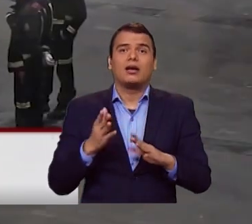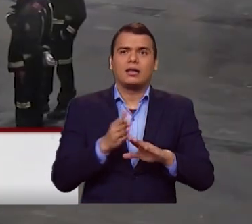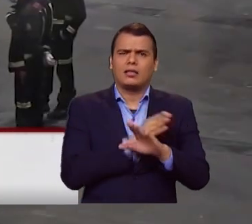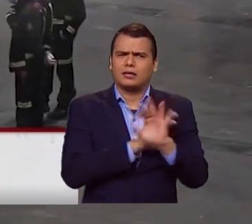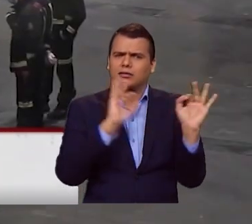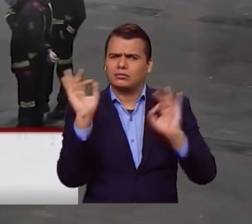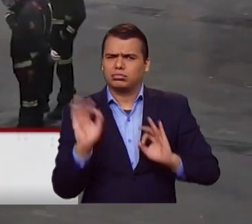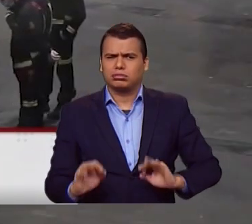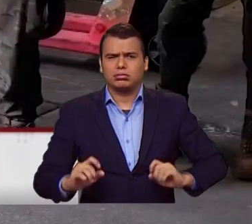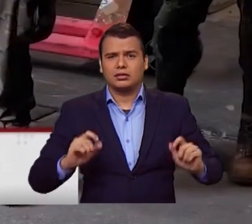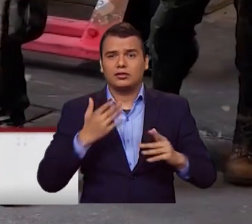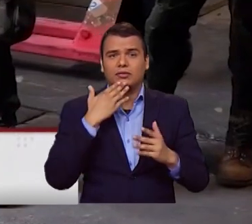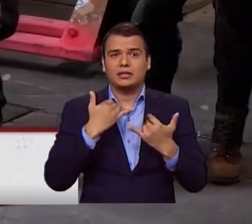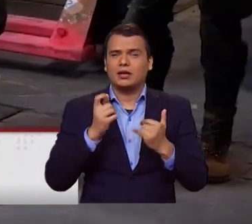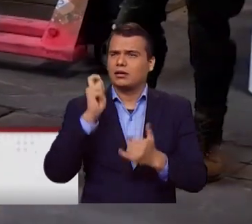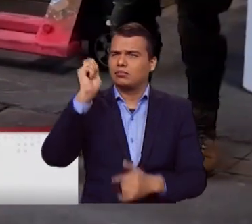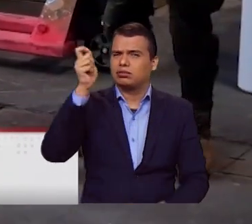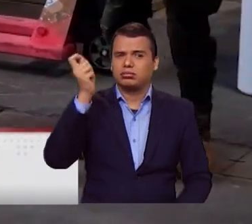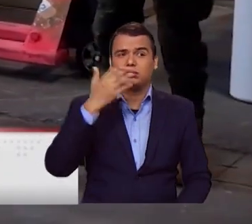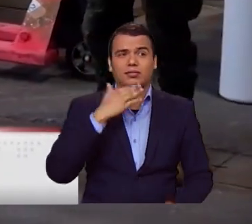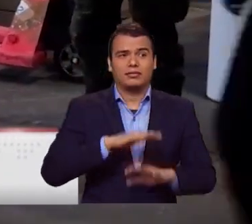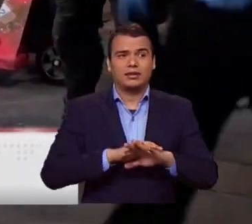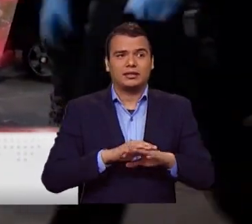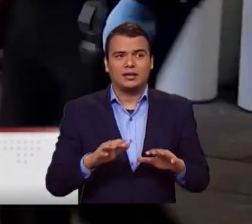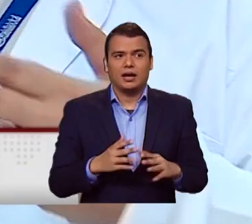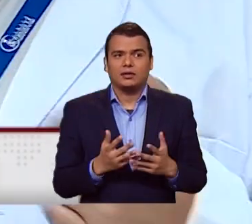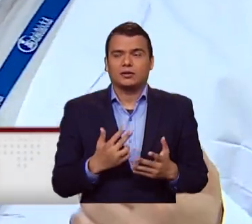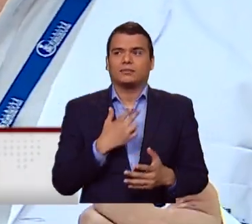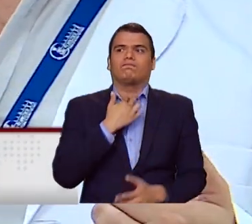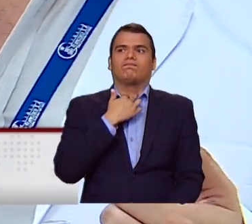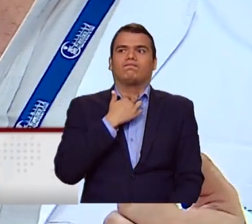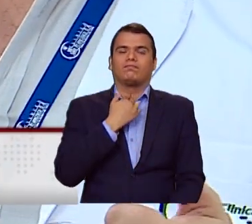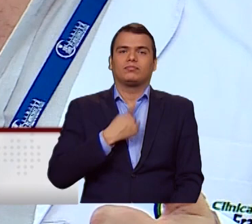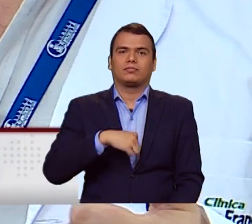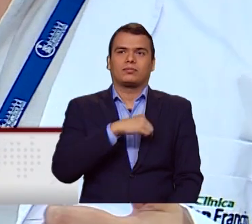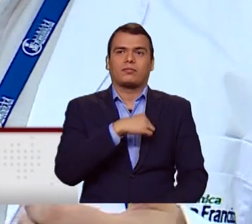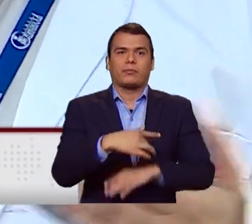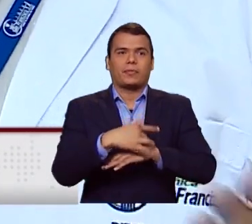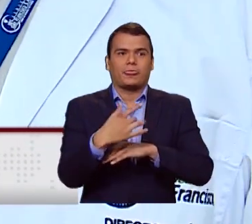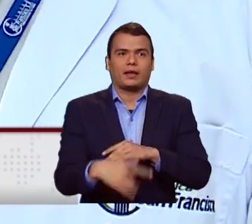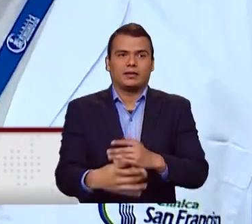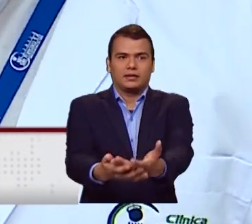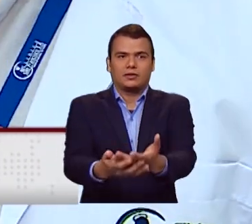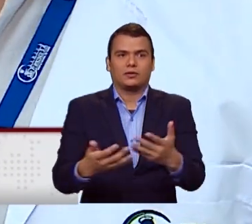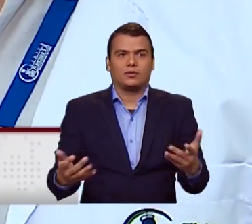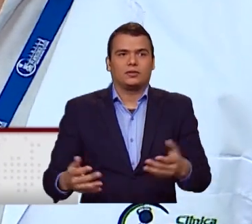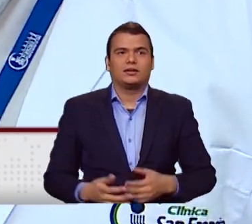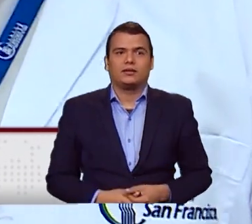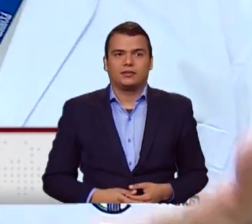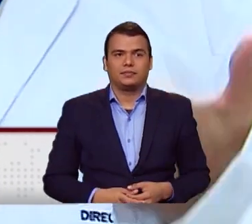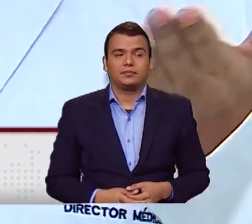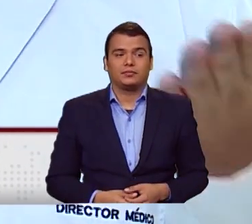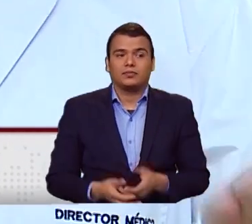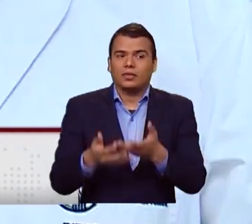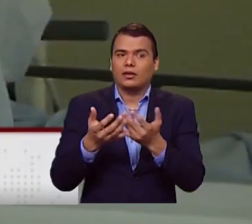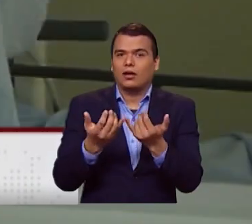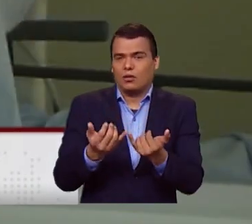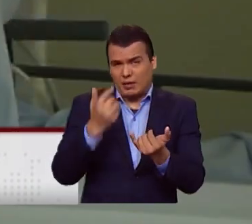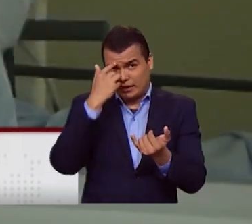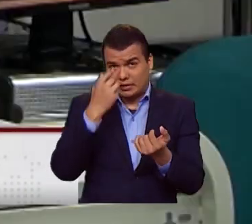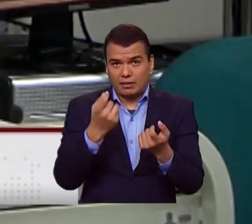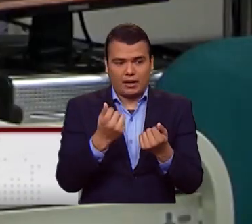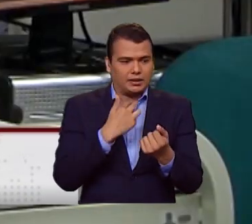mejores capacidades de pago y reservaron los equipos fundamentales. Ahorita el problema no es el dinero, sino que vaya, consiga los insumos, vaya, consiga